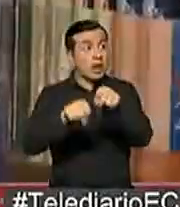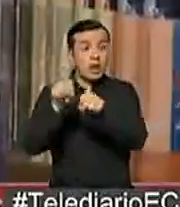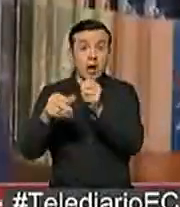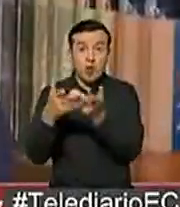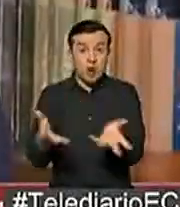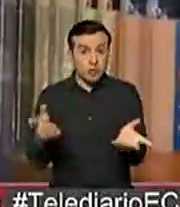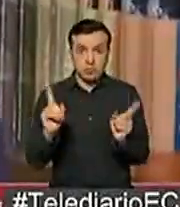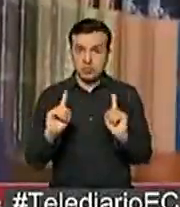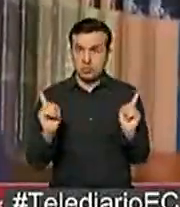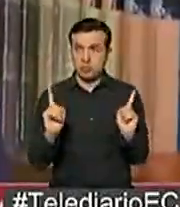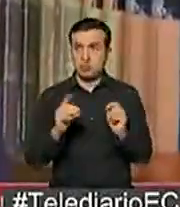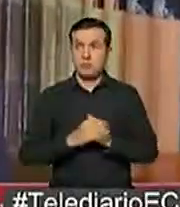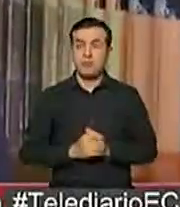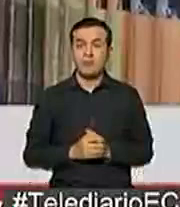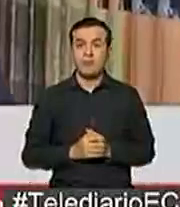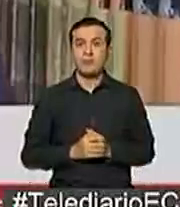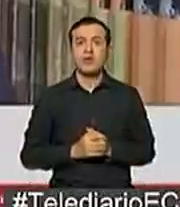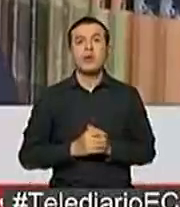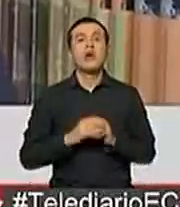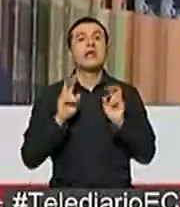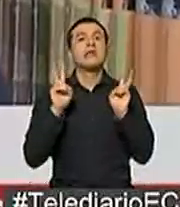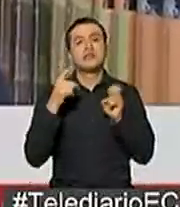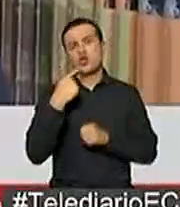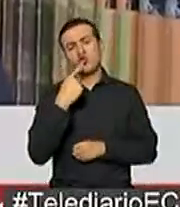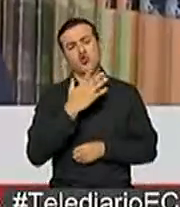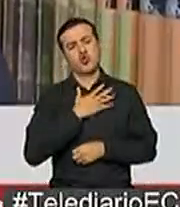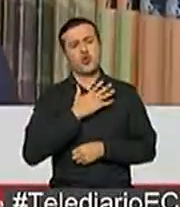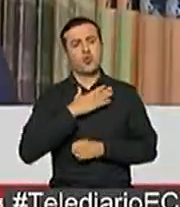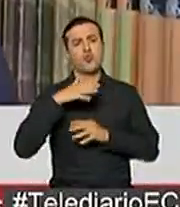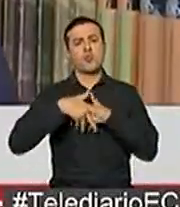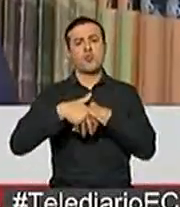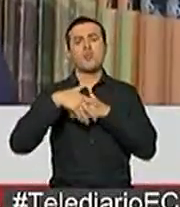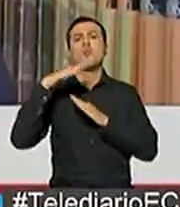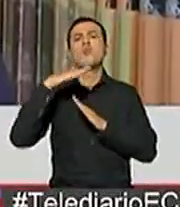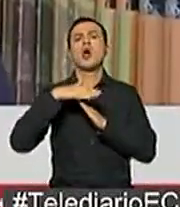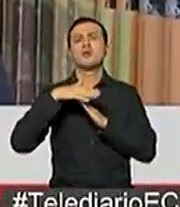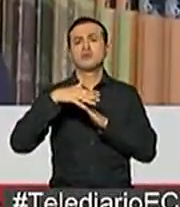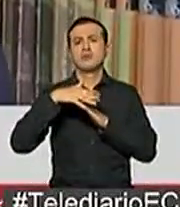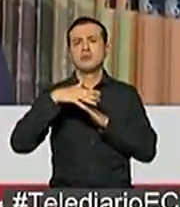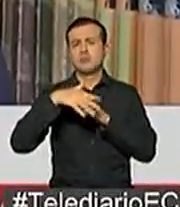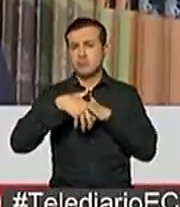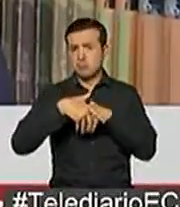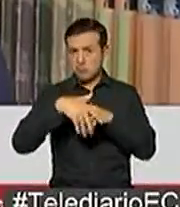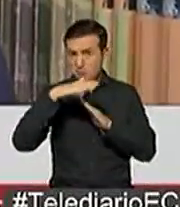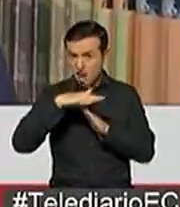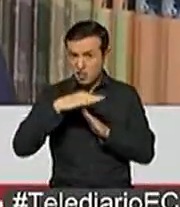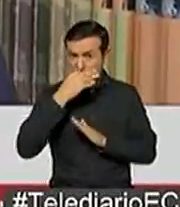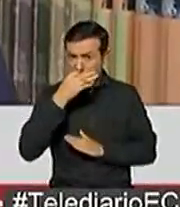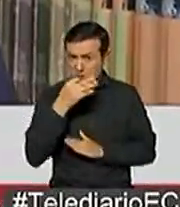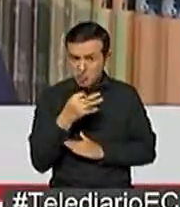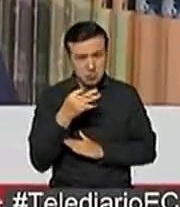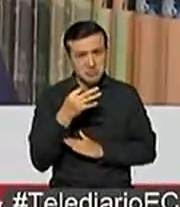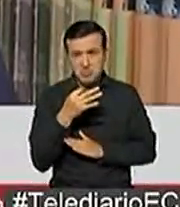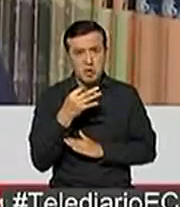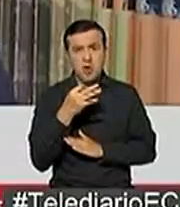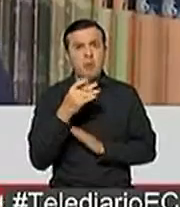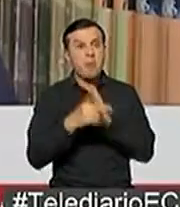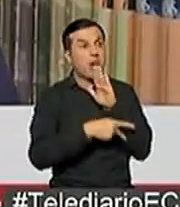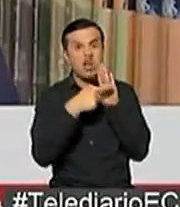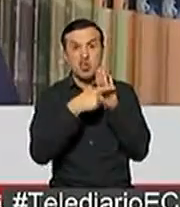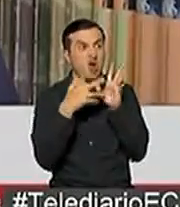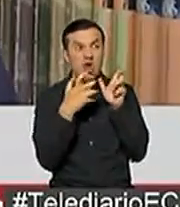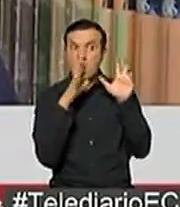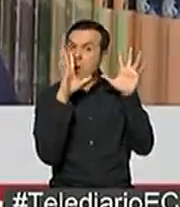cuando usted a guisa de protesta entre comillas pacífica lo que ha hecho es pretender tomarse pozos petroleros